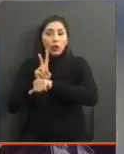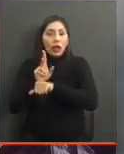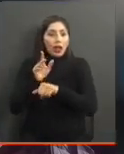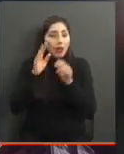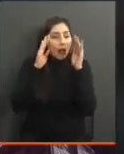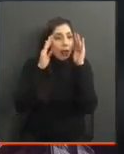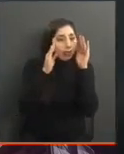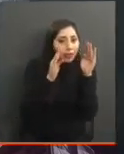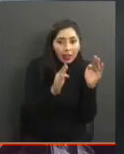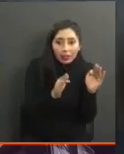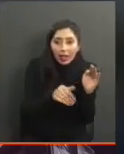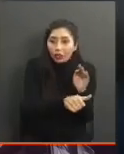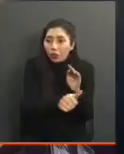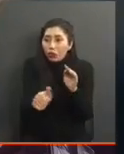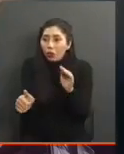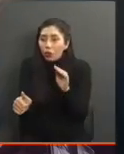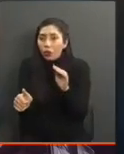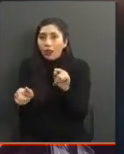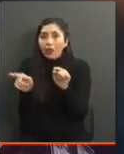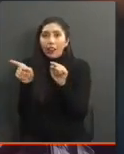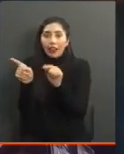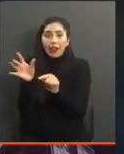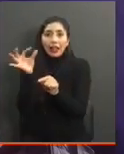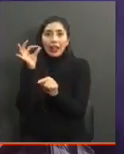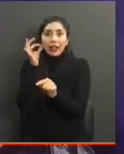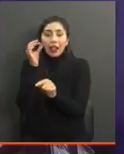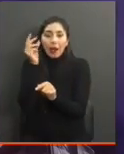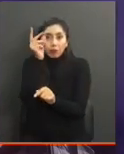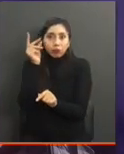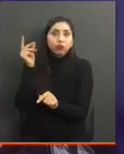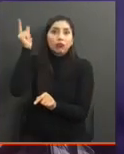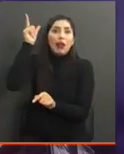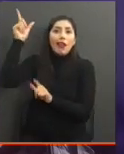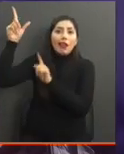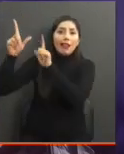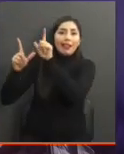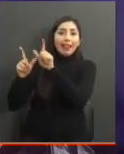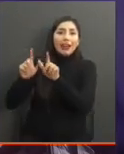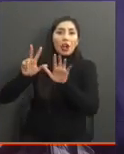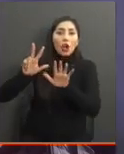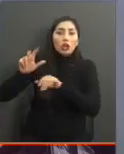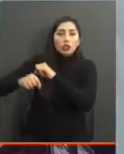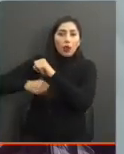quizá, que ella misma creó una hace 18 años.